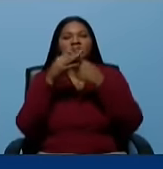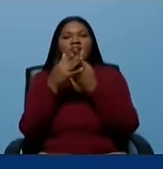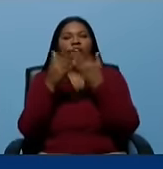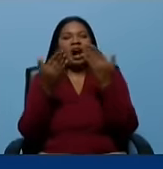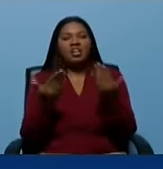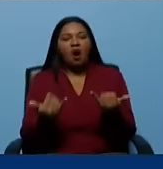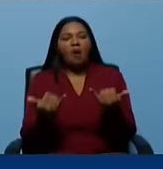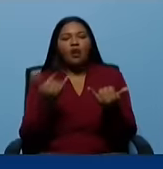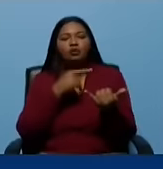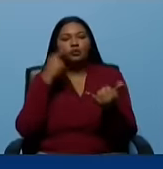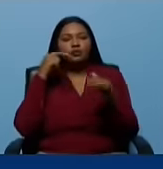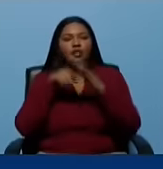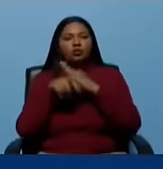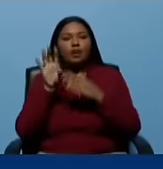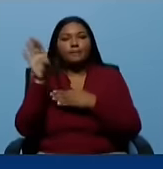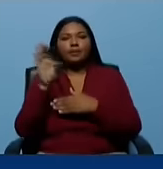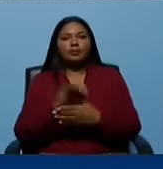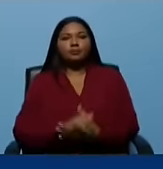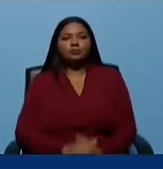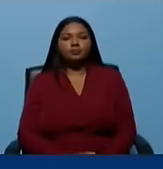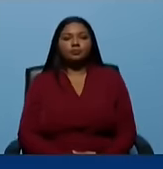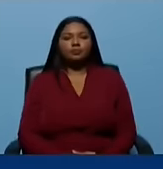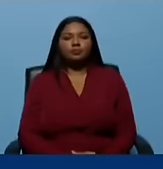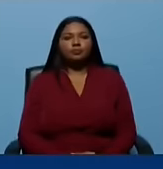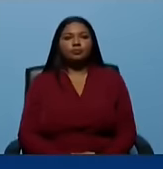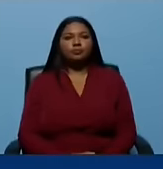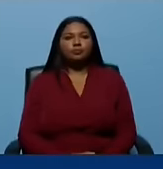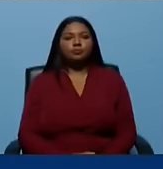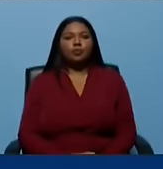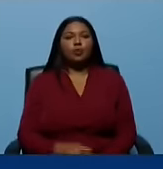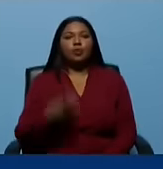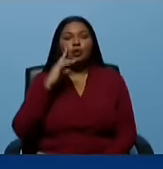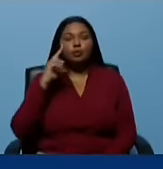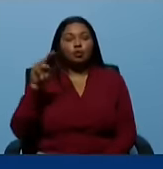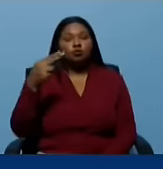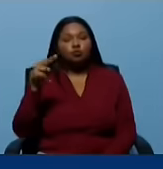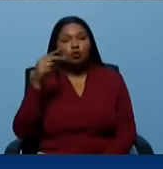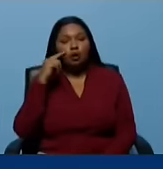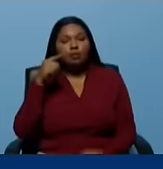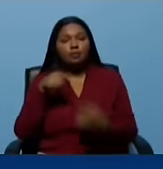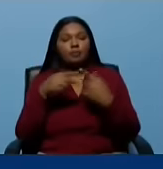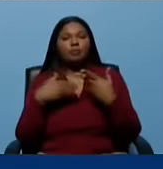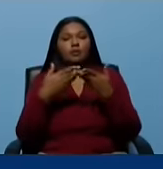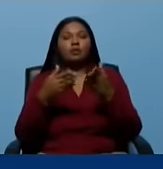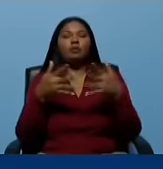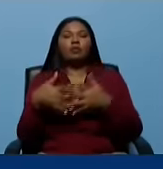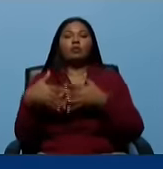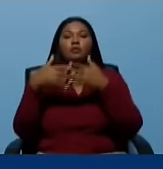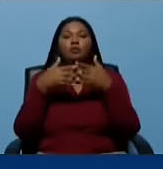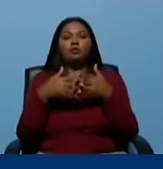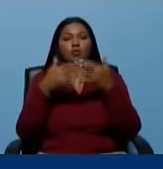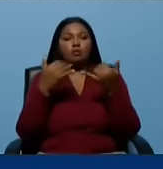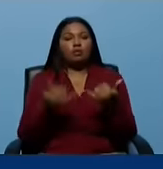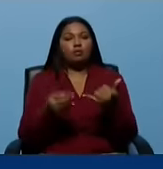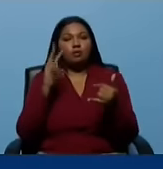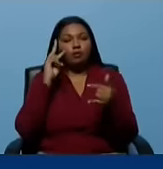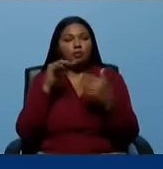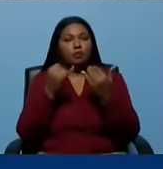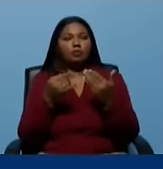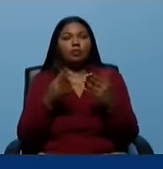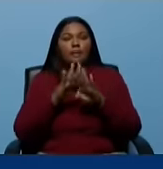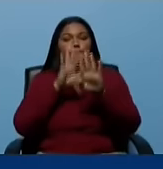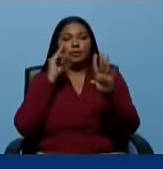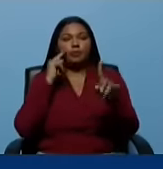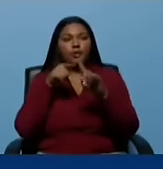que ocurra dentro del país fíjate tú pues por ejemplo Honduras entrega a los Estados Unidos al expresidente Juan erlando